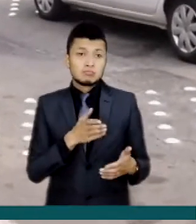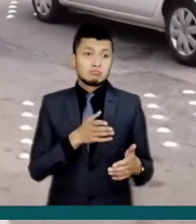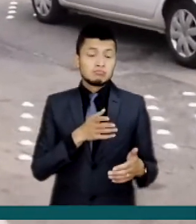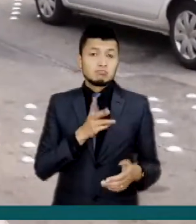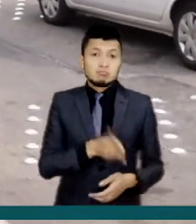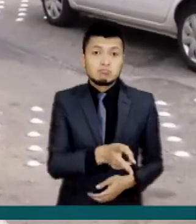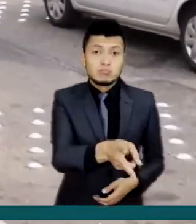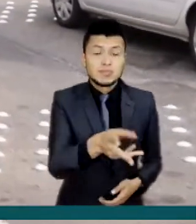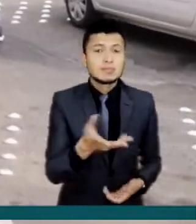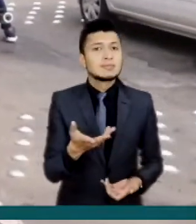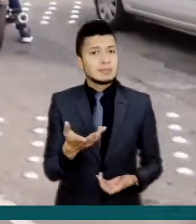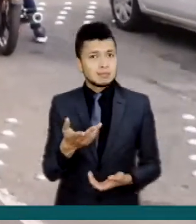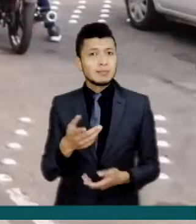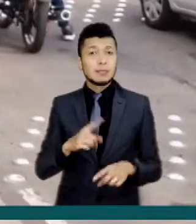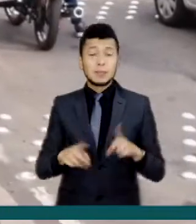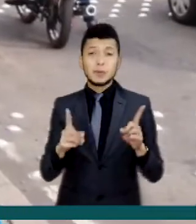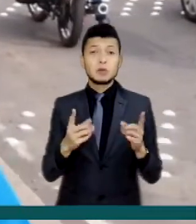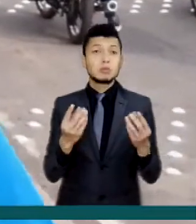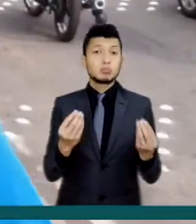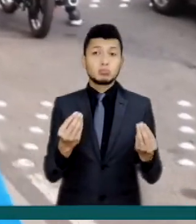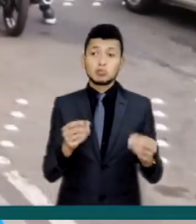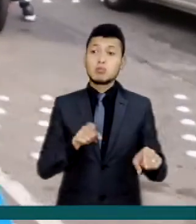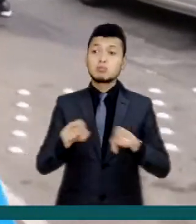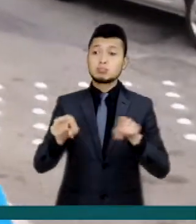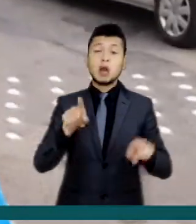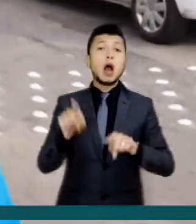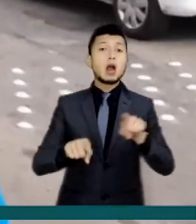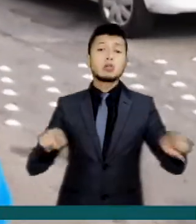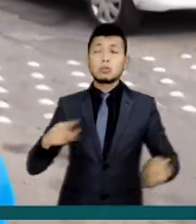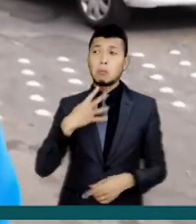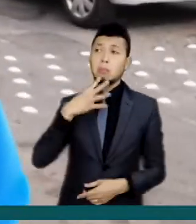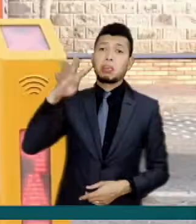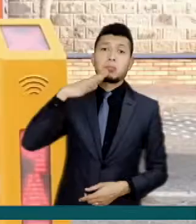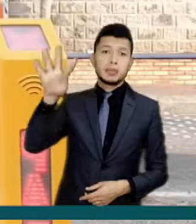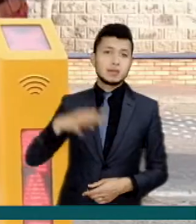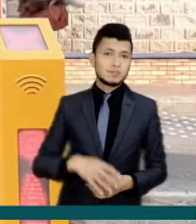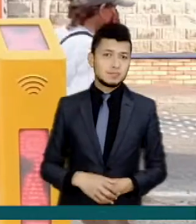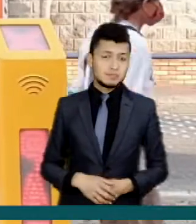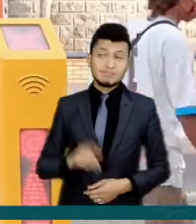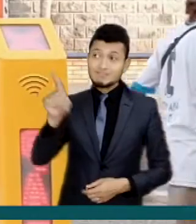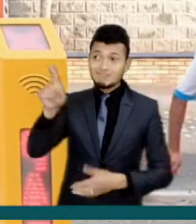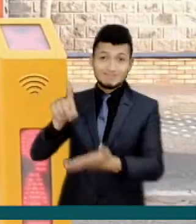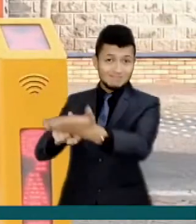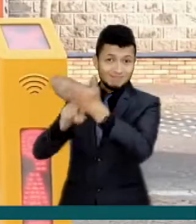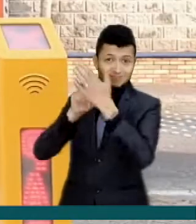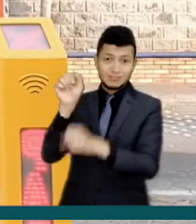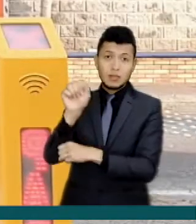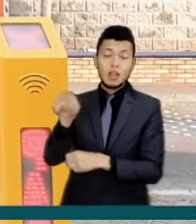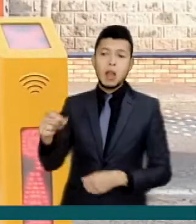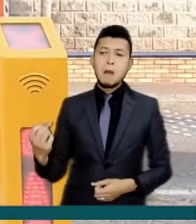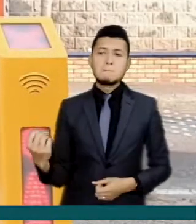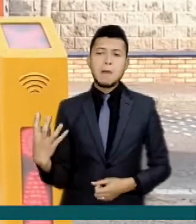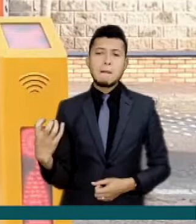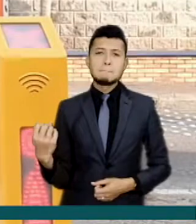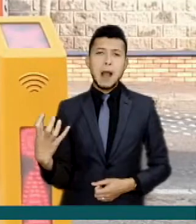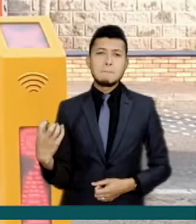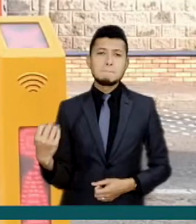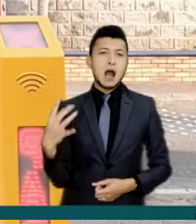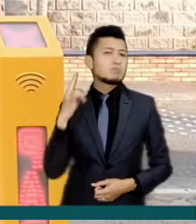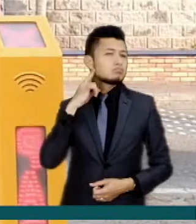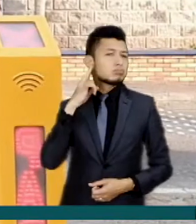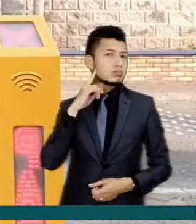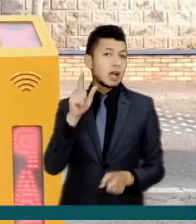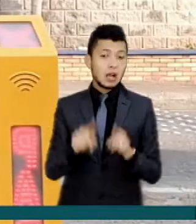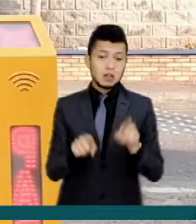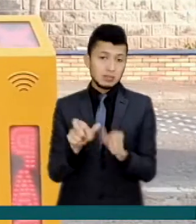eso, pero hay mucho personal que no respeta. Estas señales de tránsito disponen de parlantes que